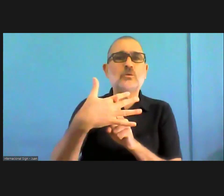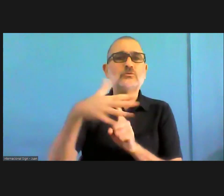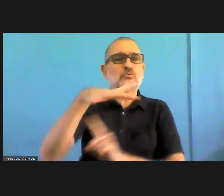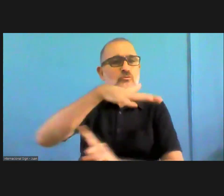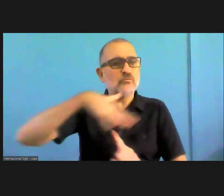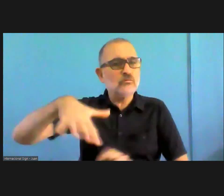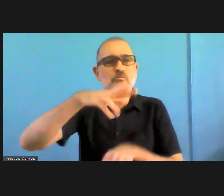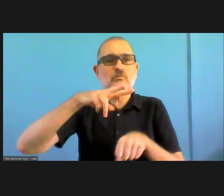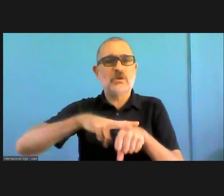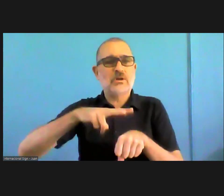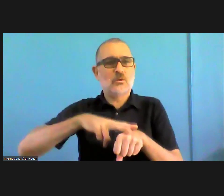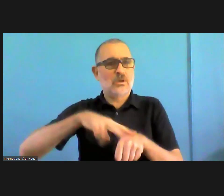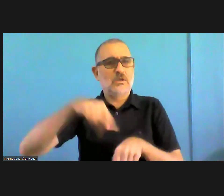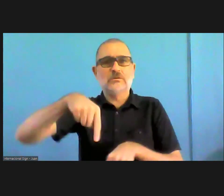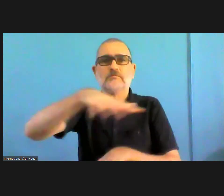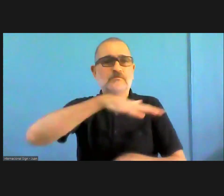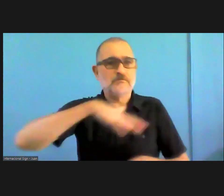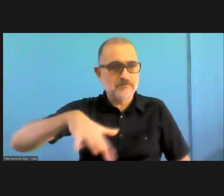Gracias, viceministra.